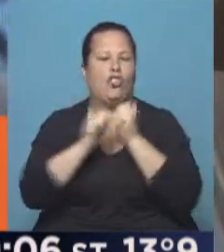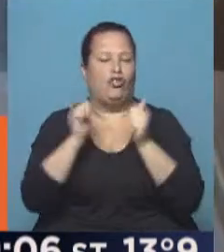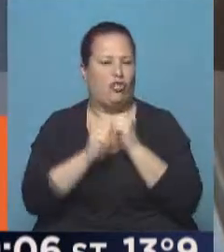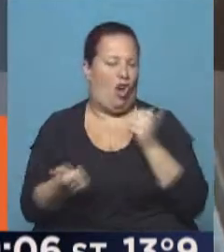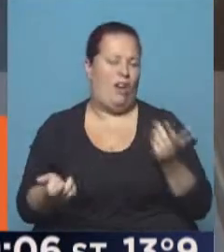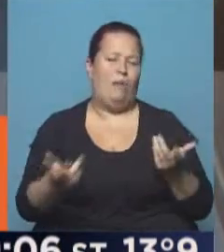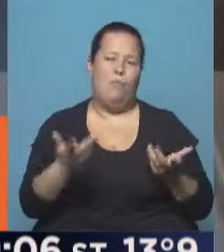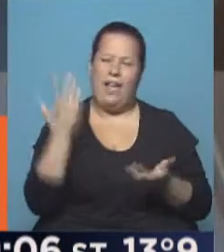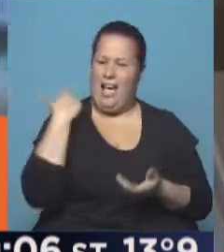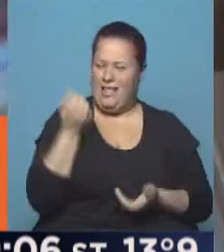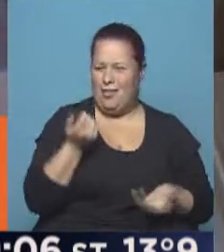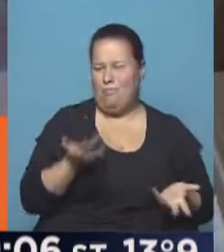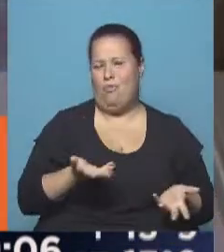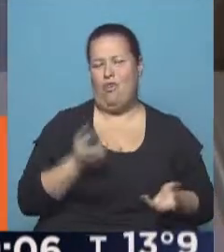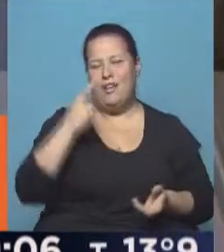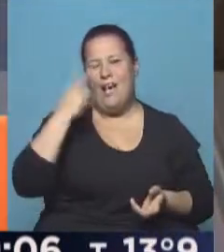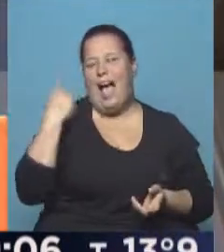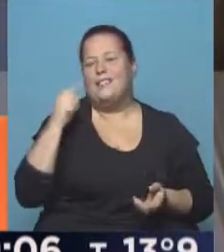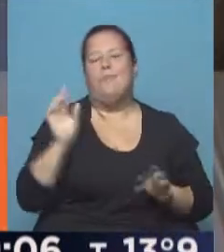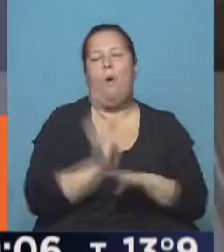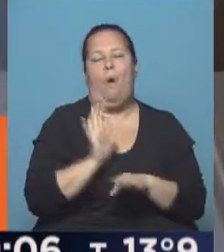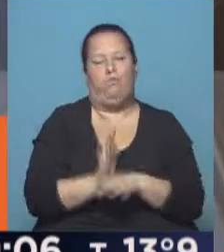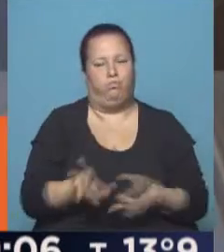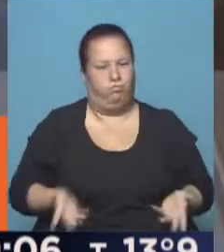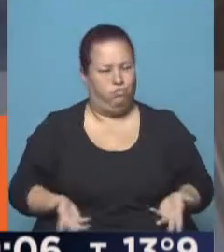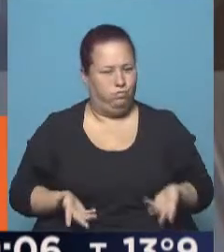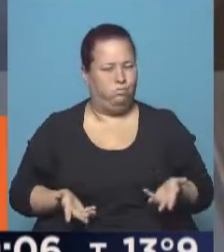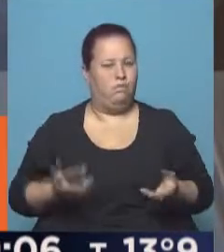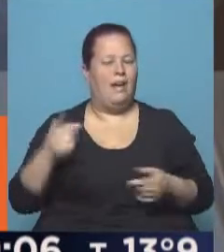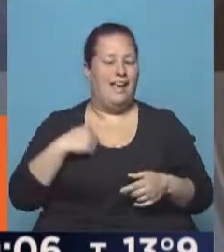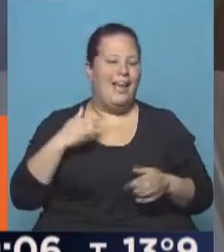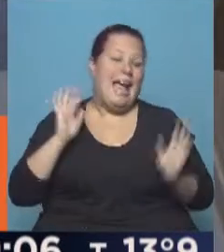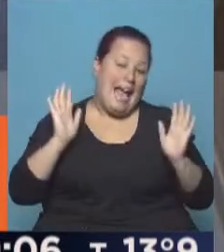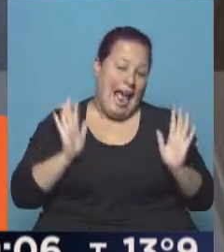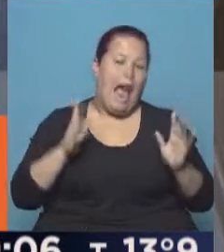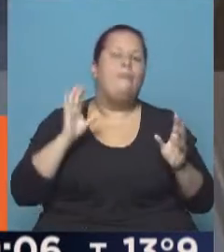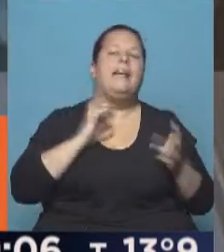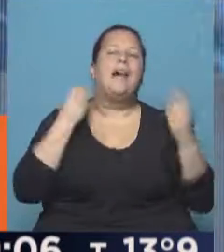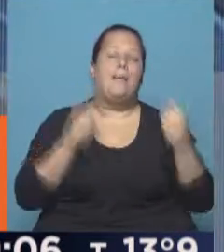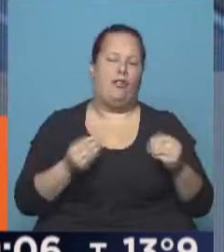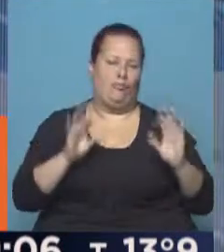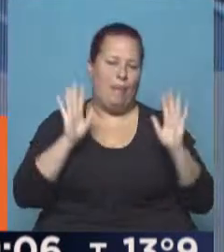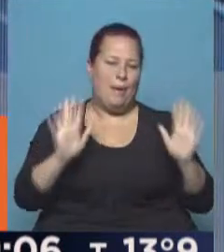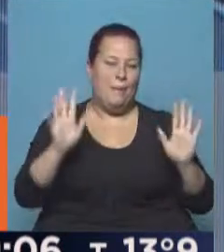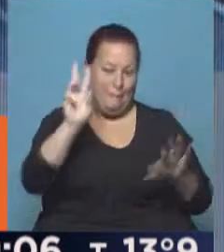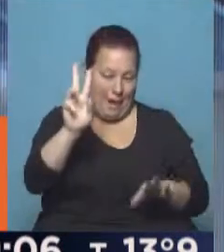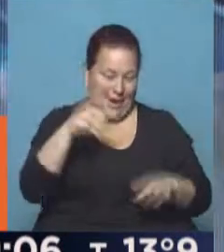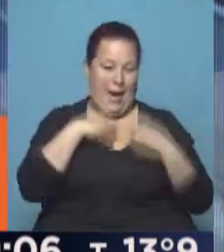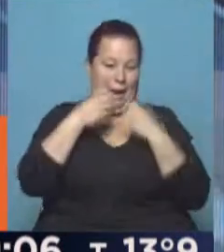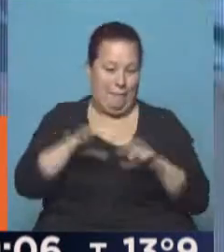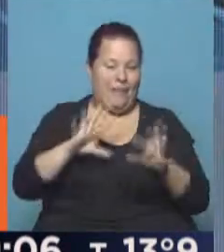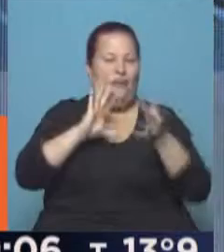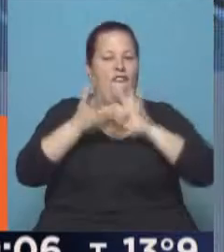historia, porque es reciente, pasó hace poco, nuestra, sí, para saber qué sucedió. Yo permítanme empezar de